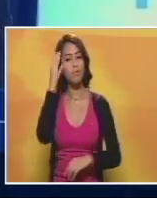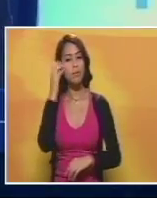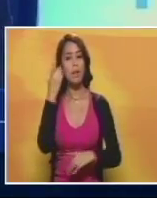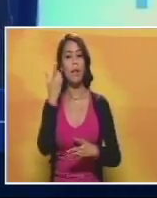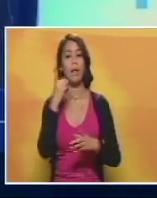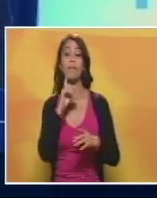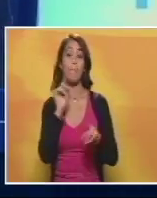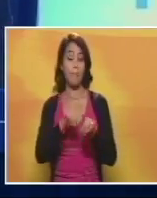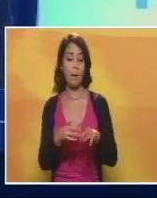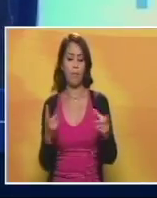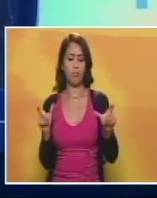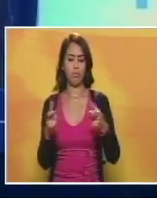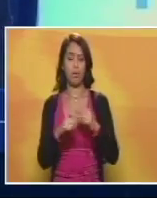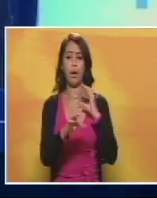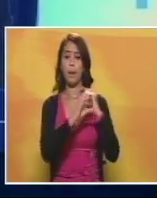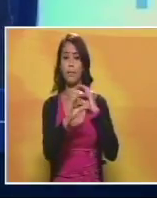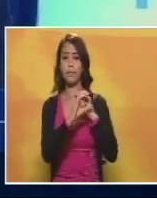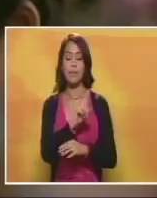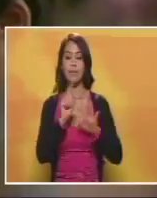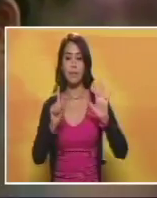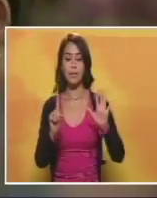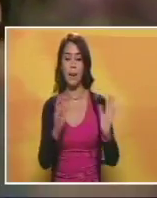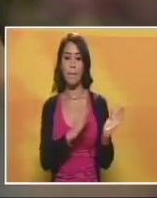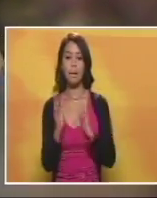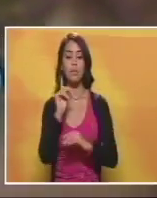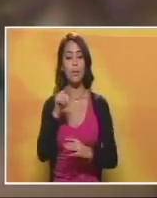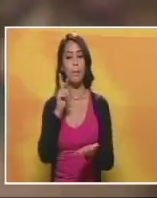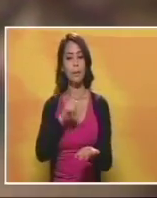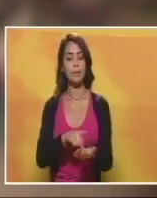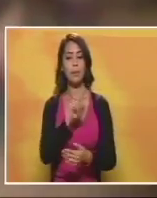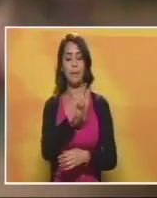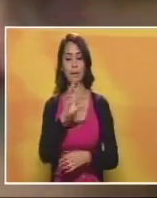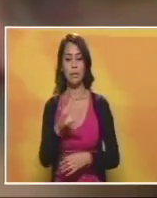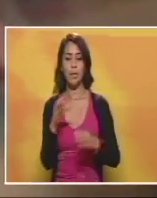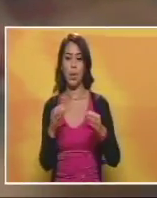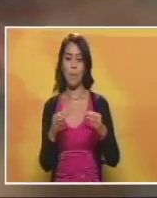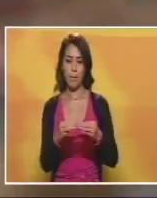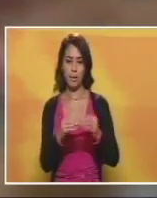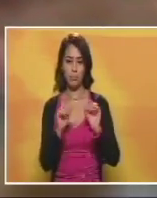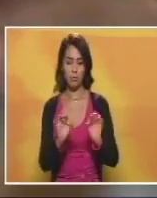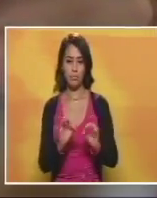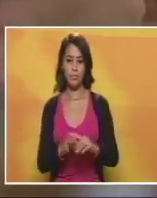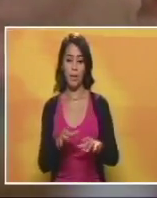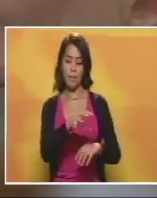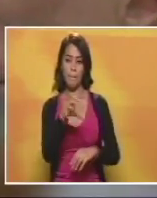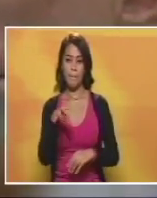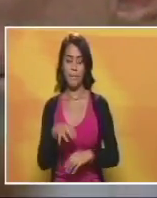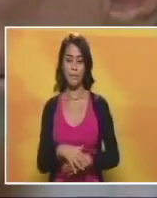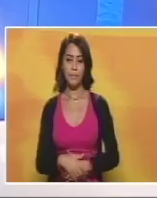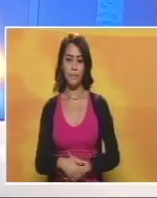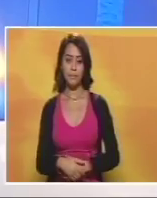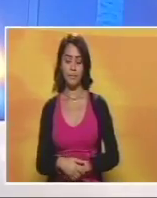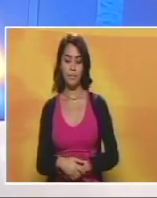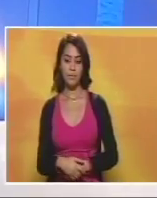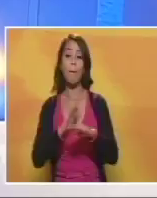venezolano. Sería muy bueno que viniera el Poder Electoral de Honduras. Vulneraron el 65% de las